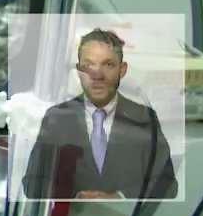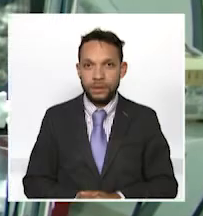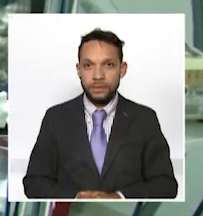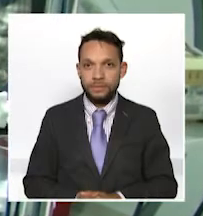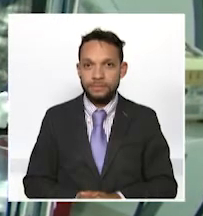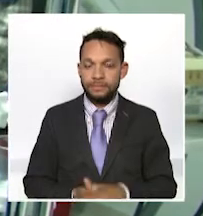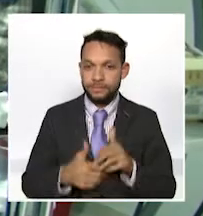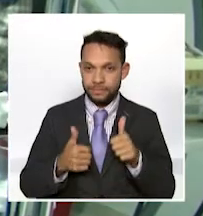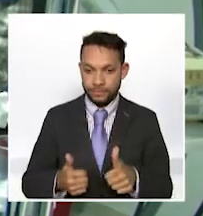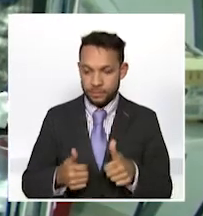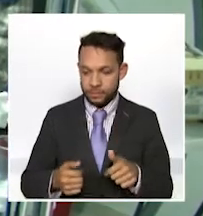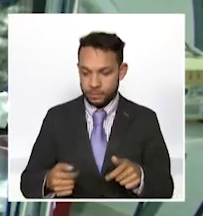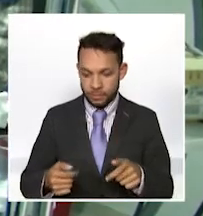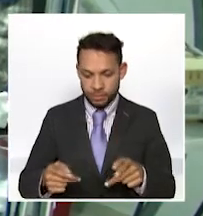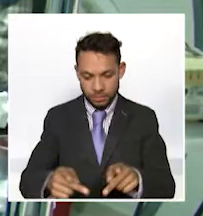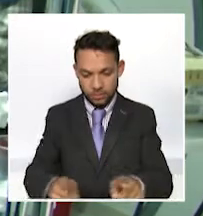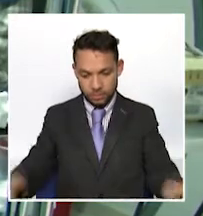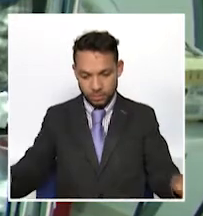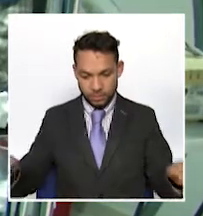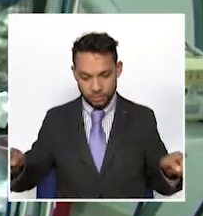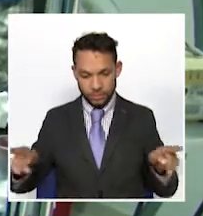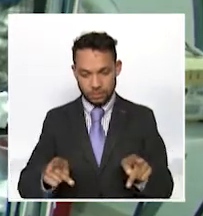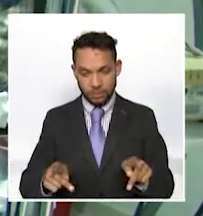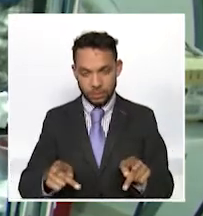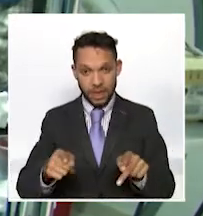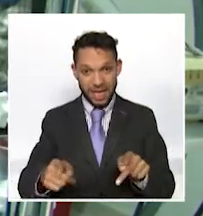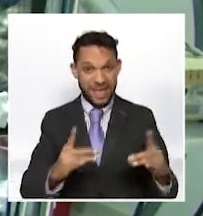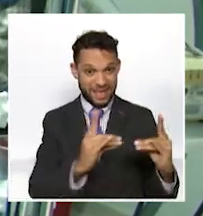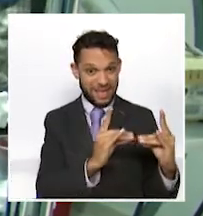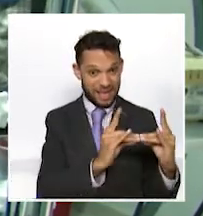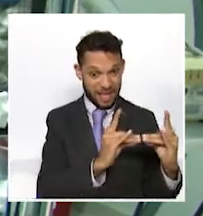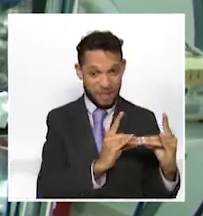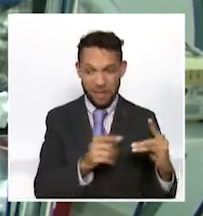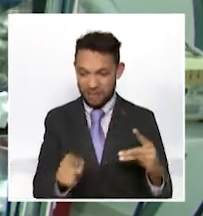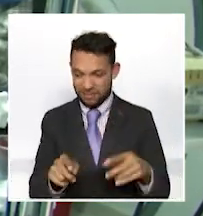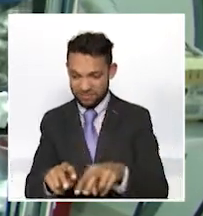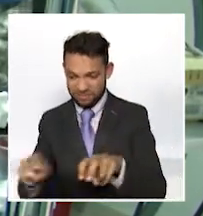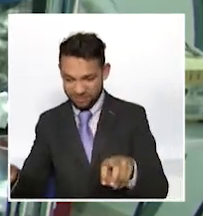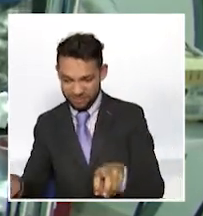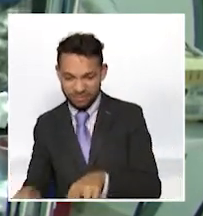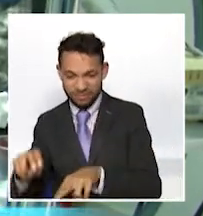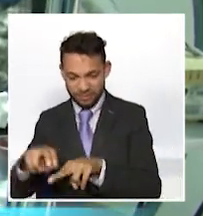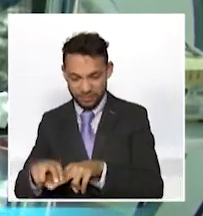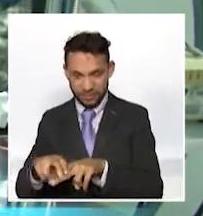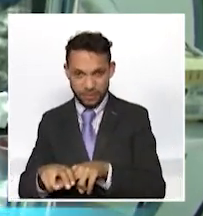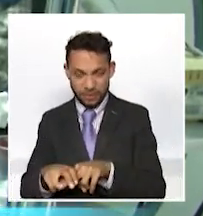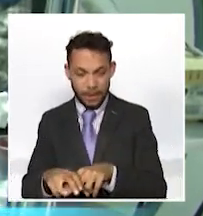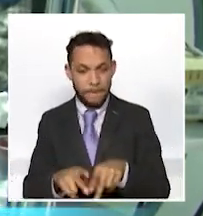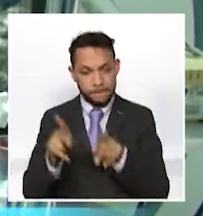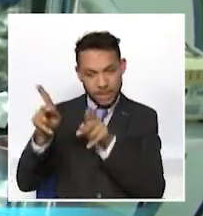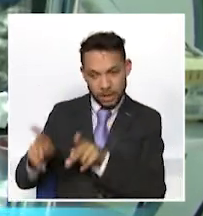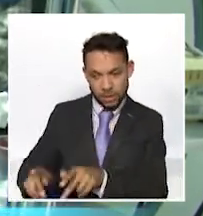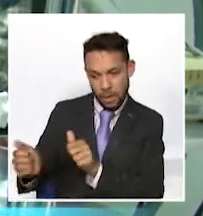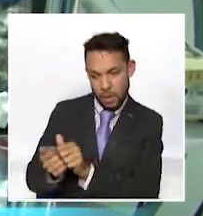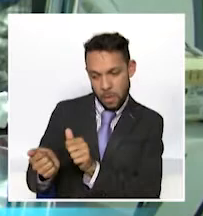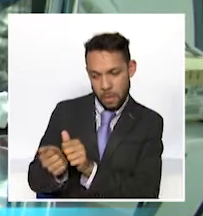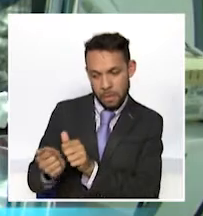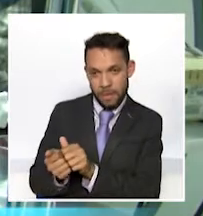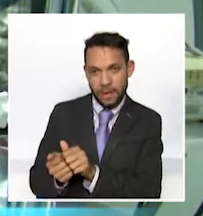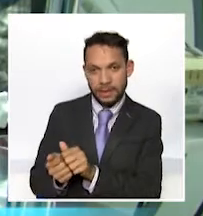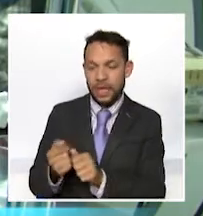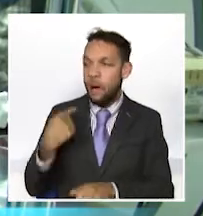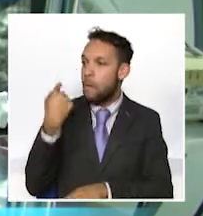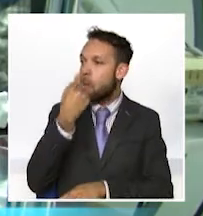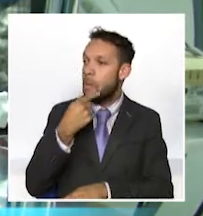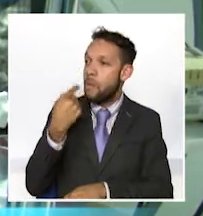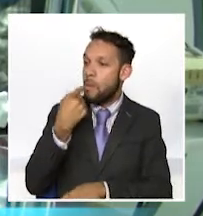Bueno, estar aquí en este consultorio como médicos, aquí al lado de nuestra odontóloga y claramente de esta paciente,